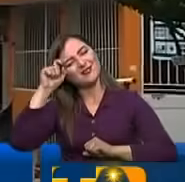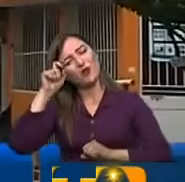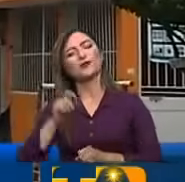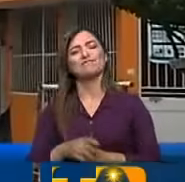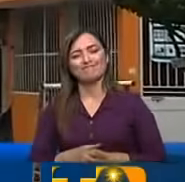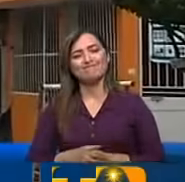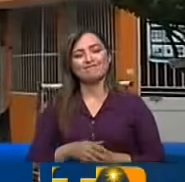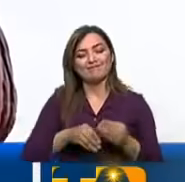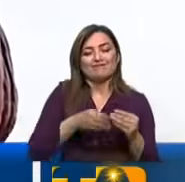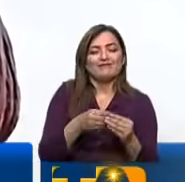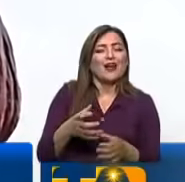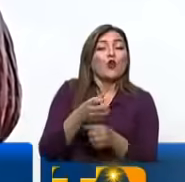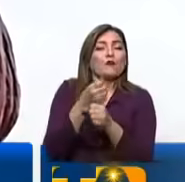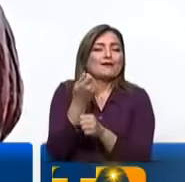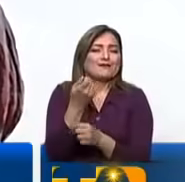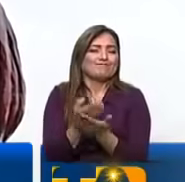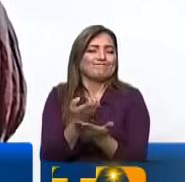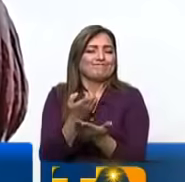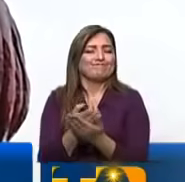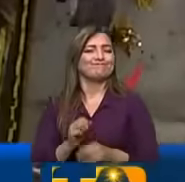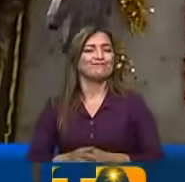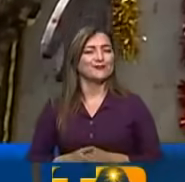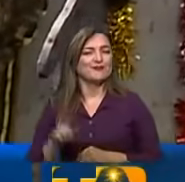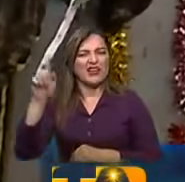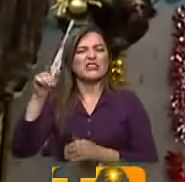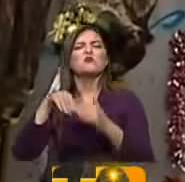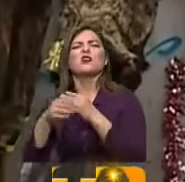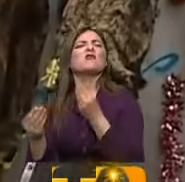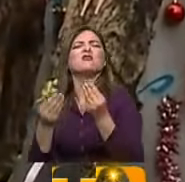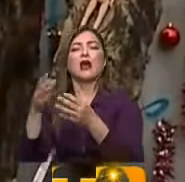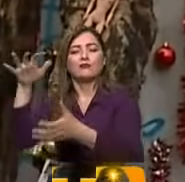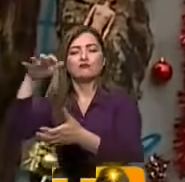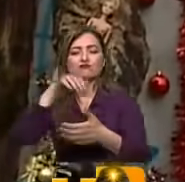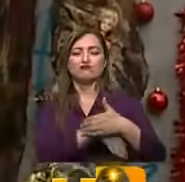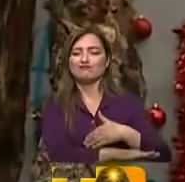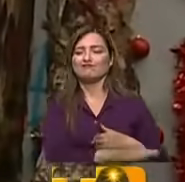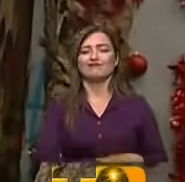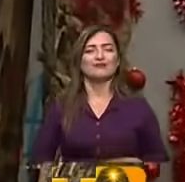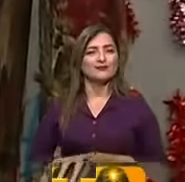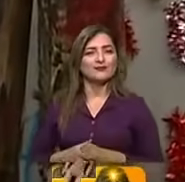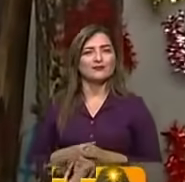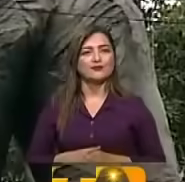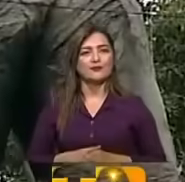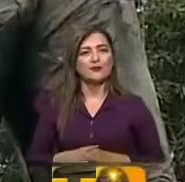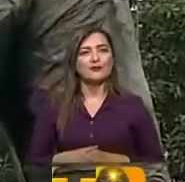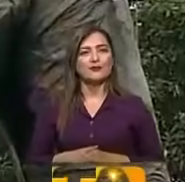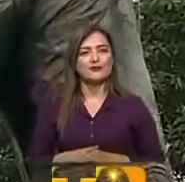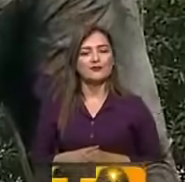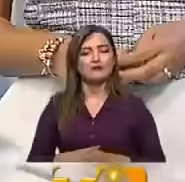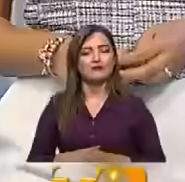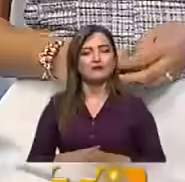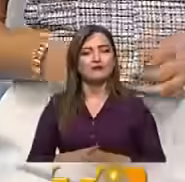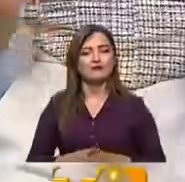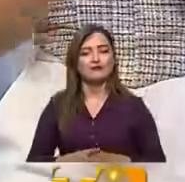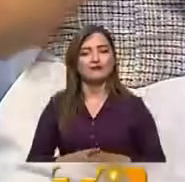así recuperen lo invertido. En el caso de los gigantes de papel, serán desmantelados por los artesanos. Paul Tutibén, 24